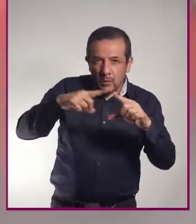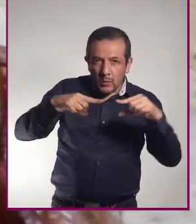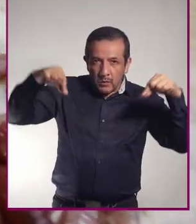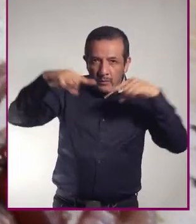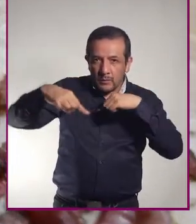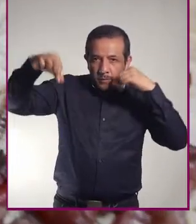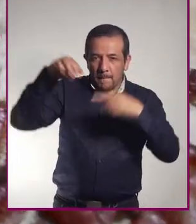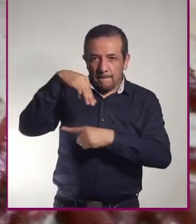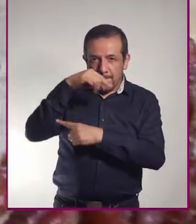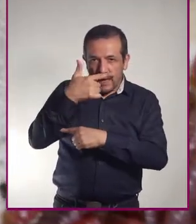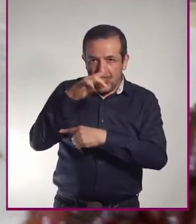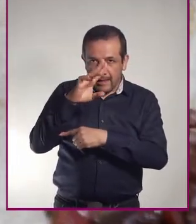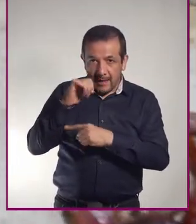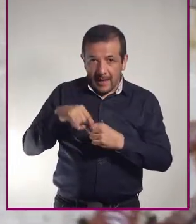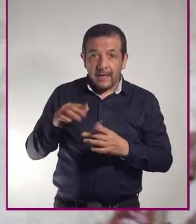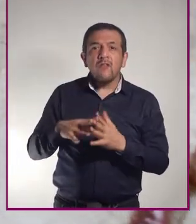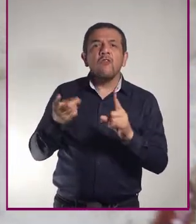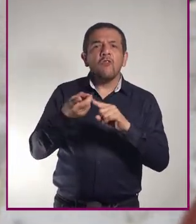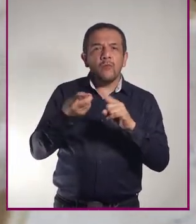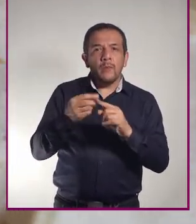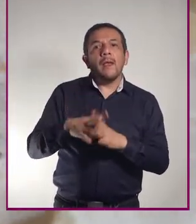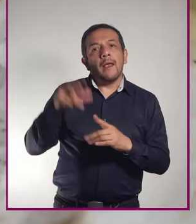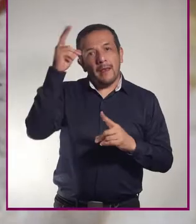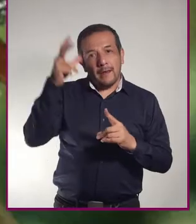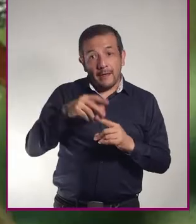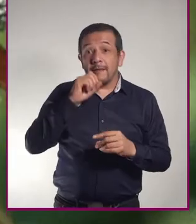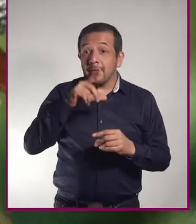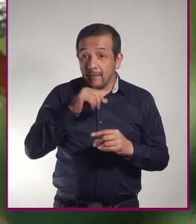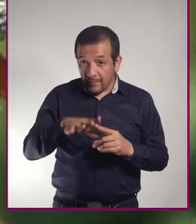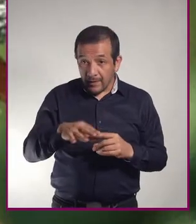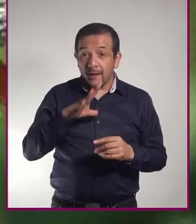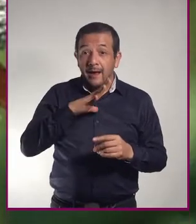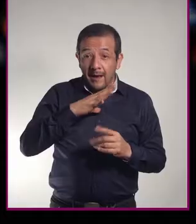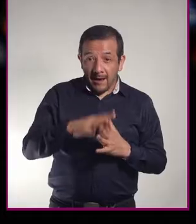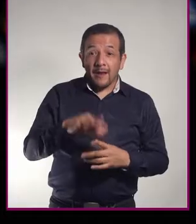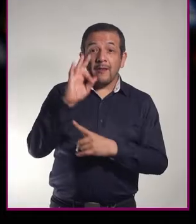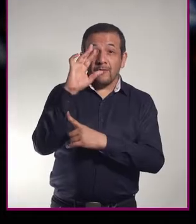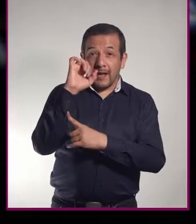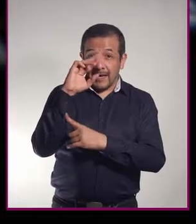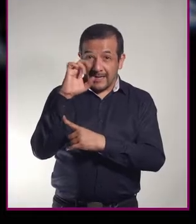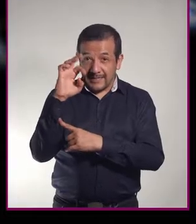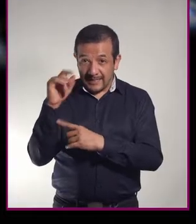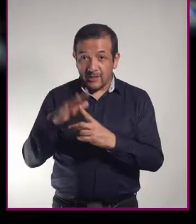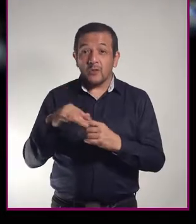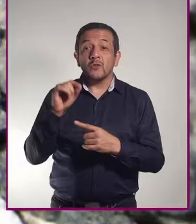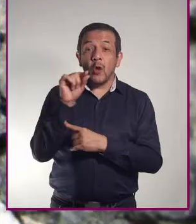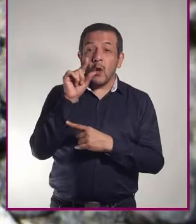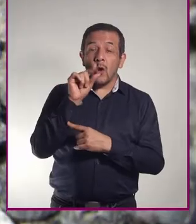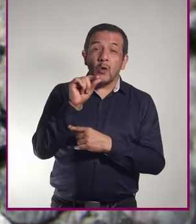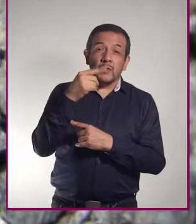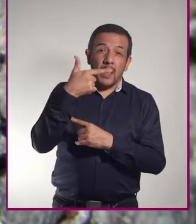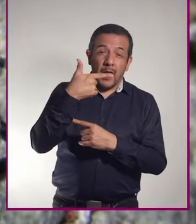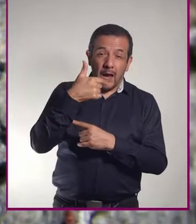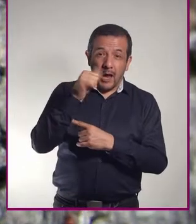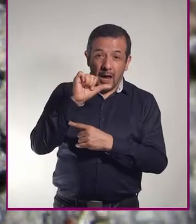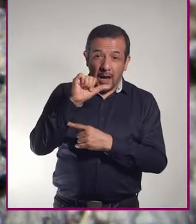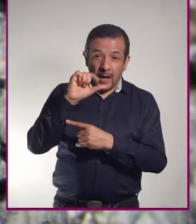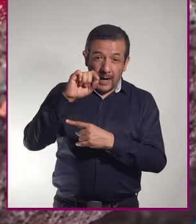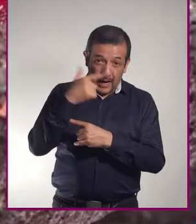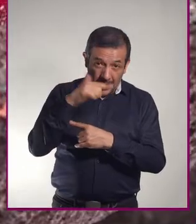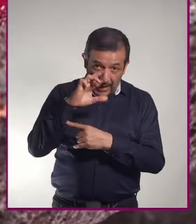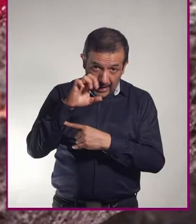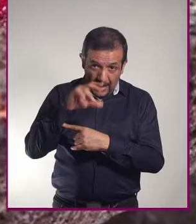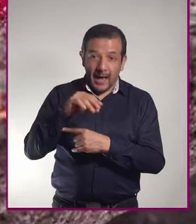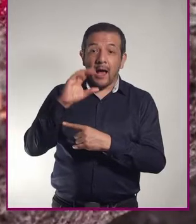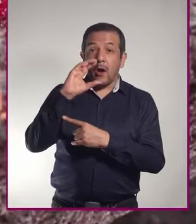Hidalgo. También se consumen muchos otros como los frailecillos, los periquitos de aguacate y la grana cochinilla,